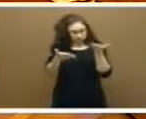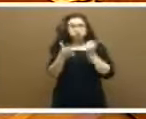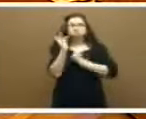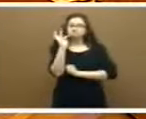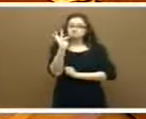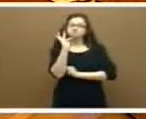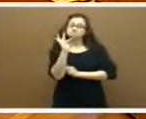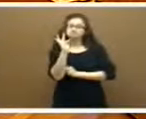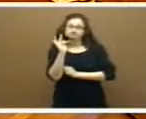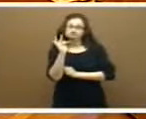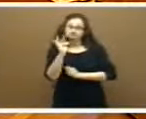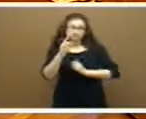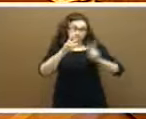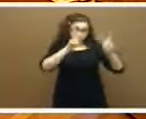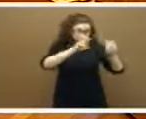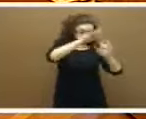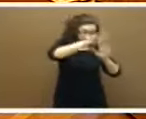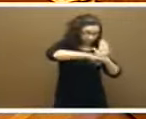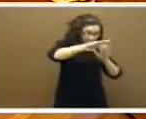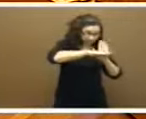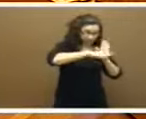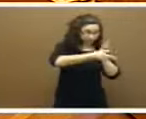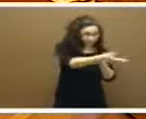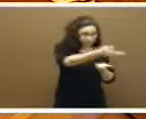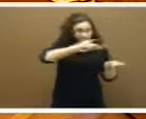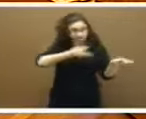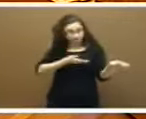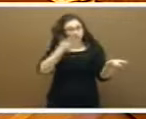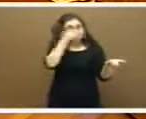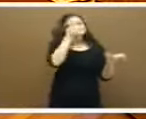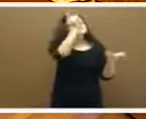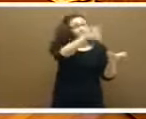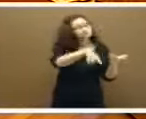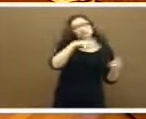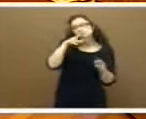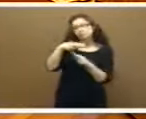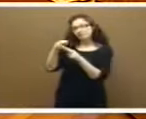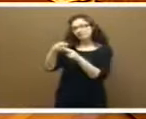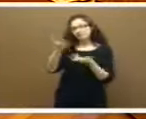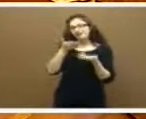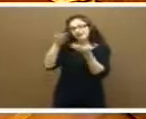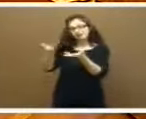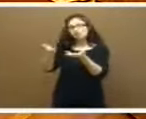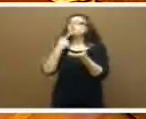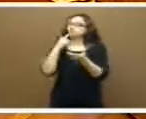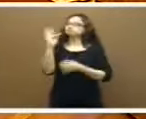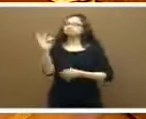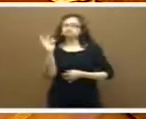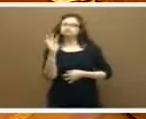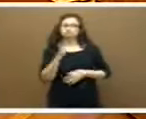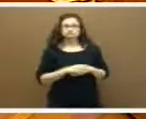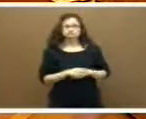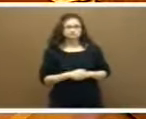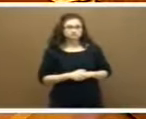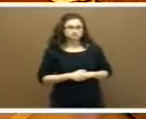positiva tanto de los programas de intercambios escolares como de las políticas de ayudas para que se puedan realizar los